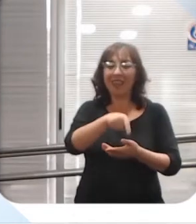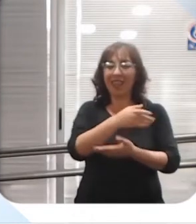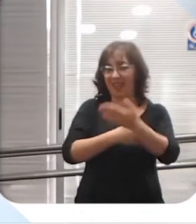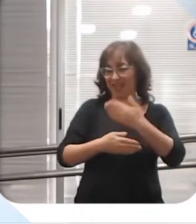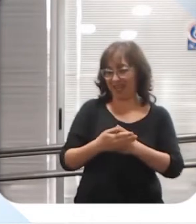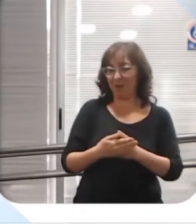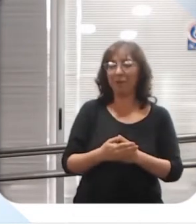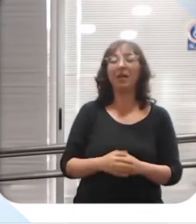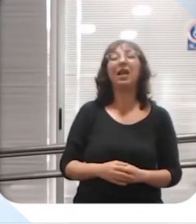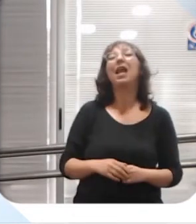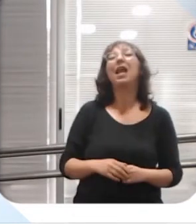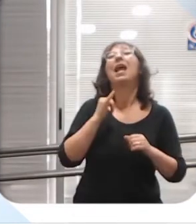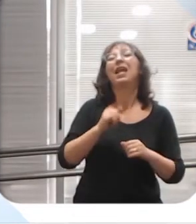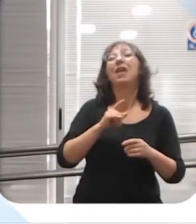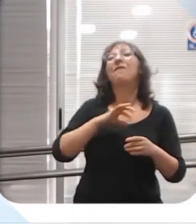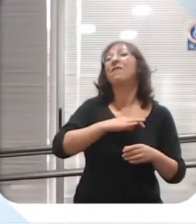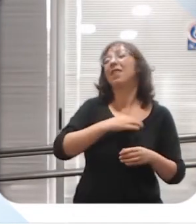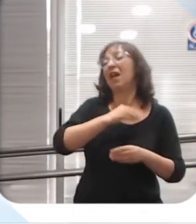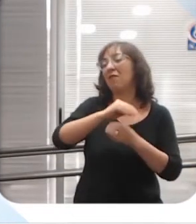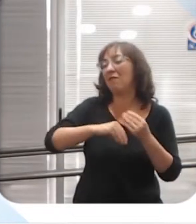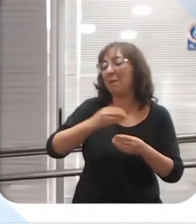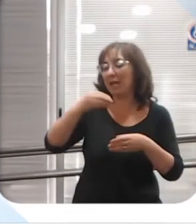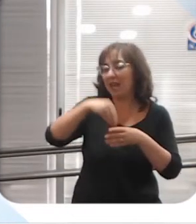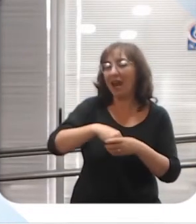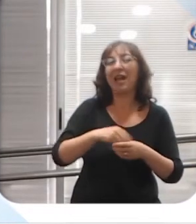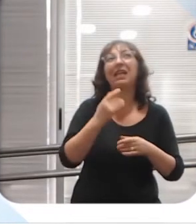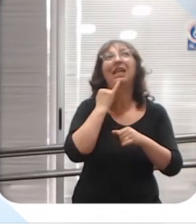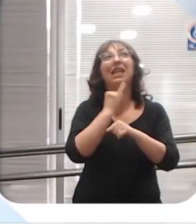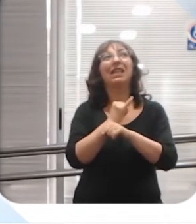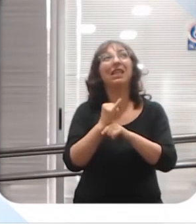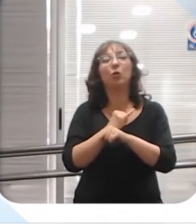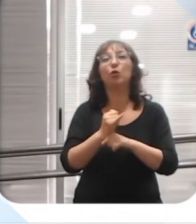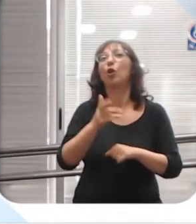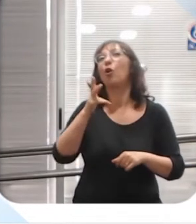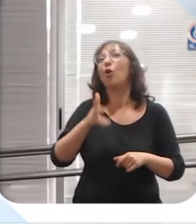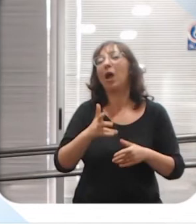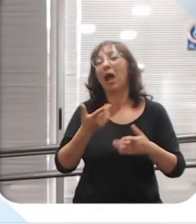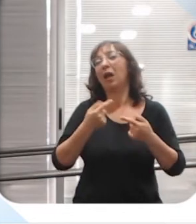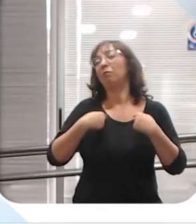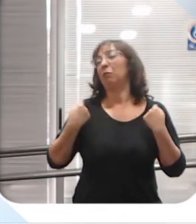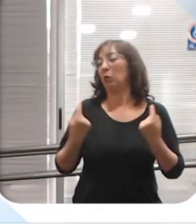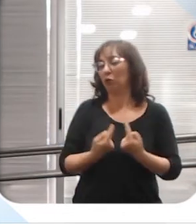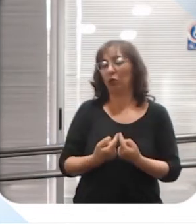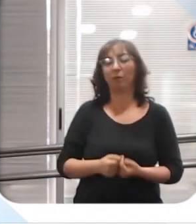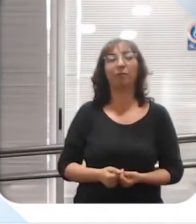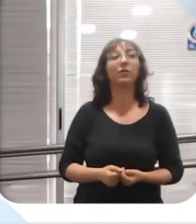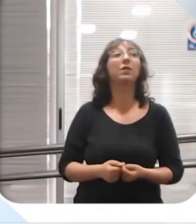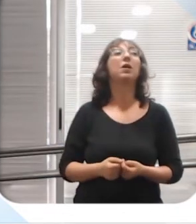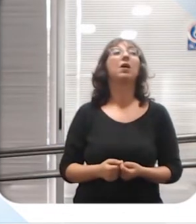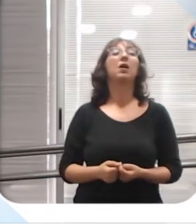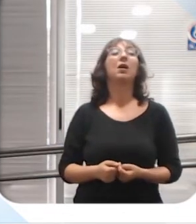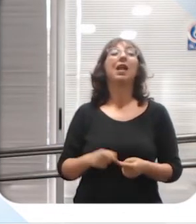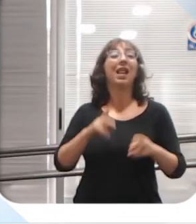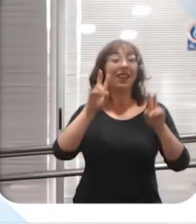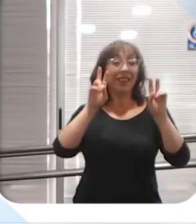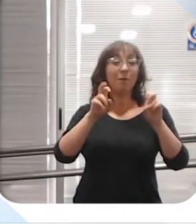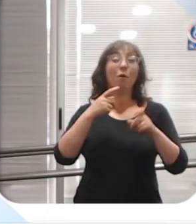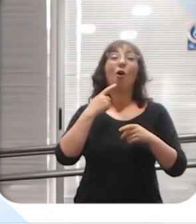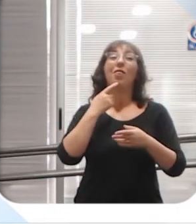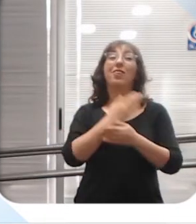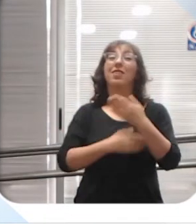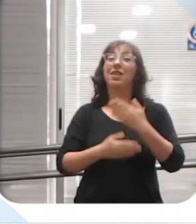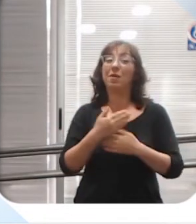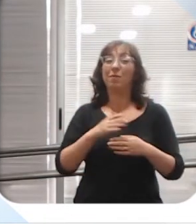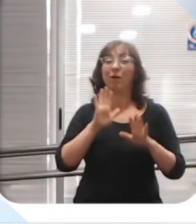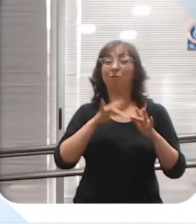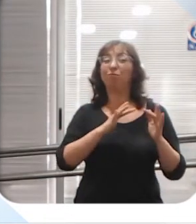incluye algunos aspectos de su vida familiar y institucional, escolar y no solo, ¿no? En la medida que hablamos del tipo de discapacidad, en relación